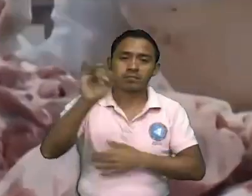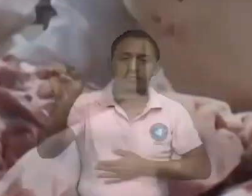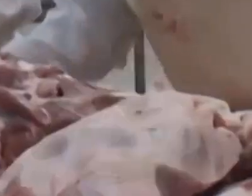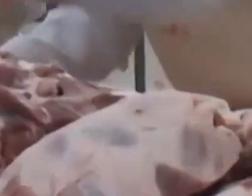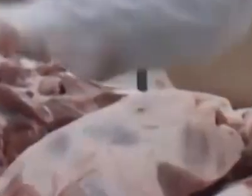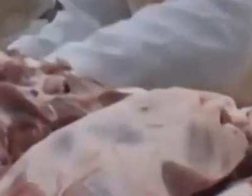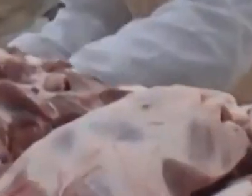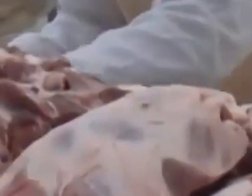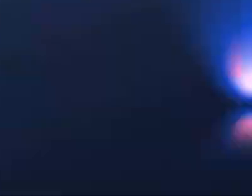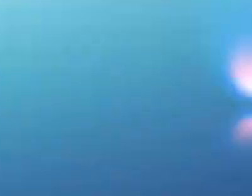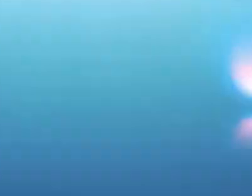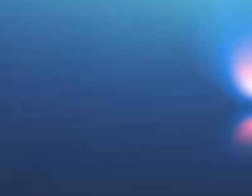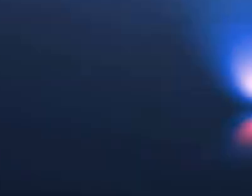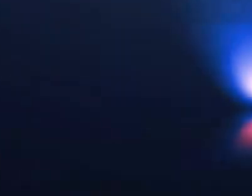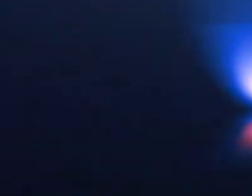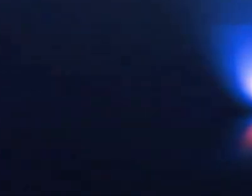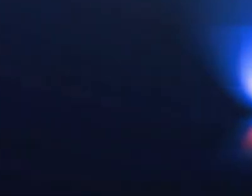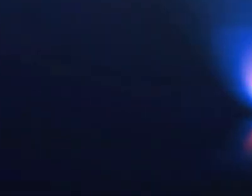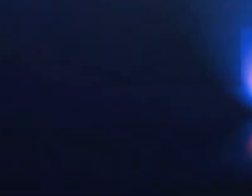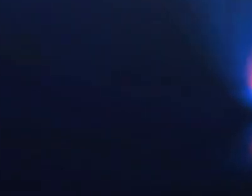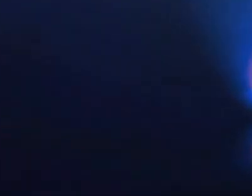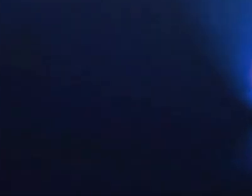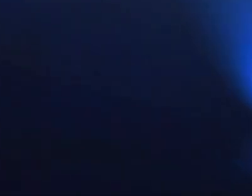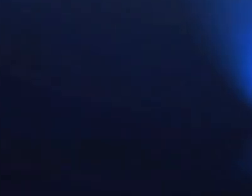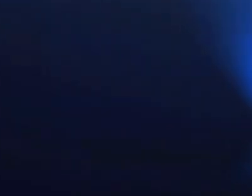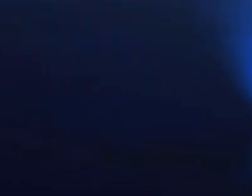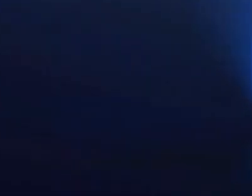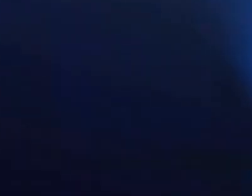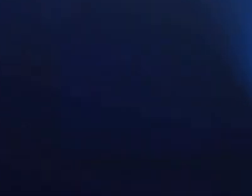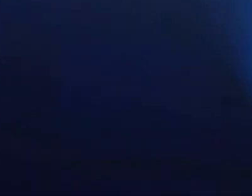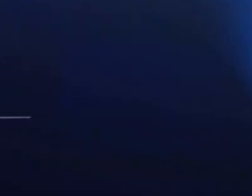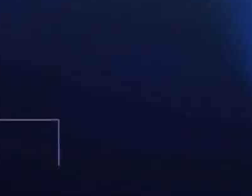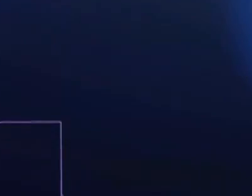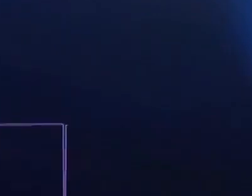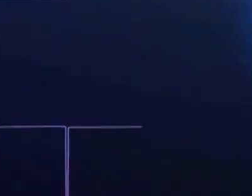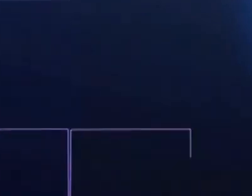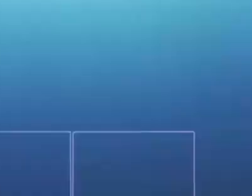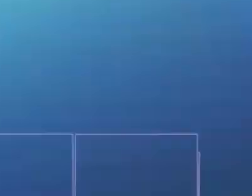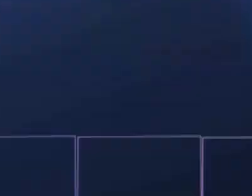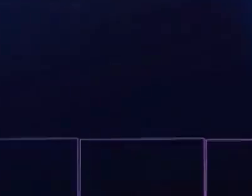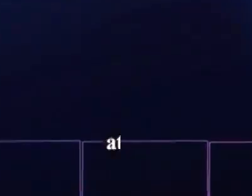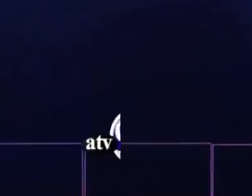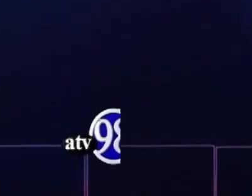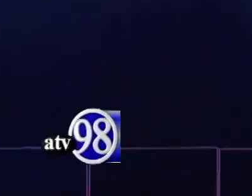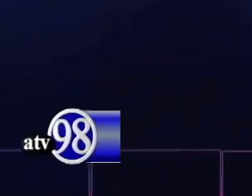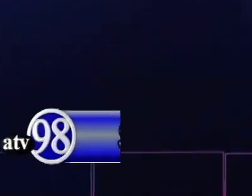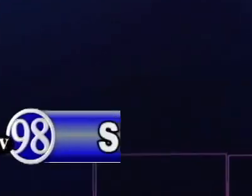Escoto.